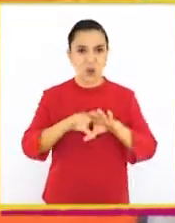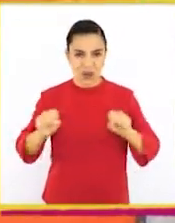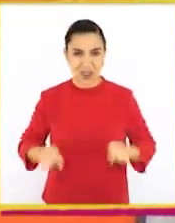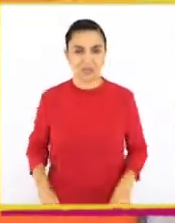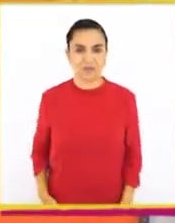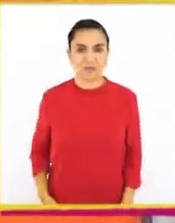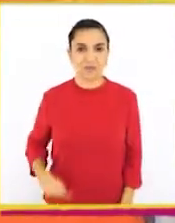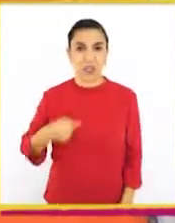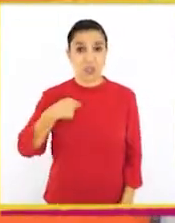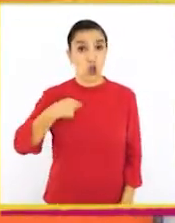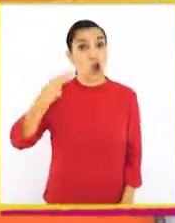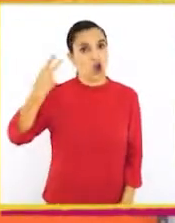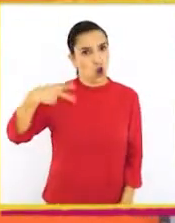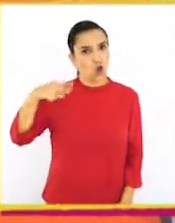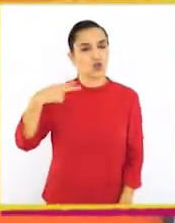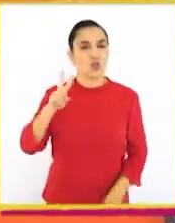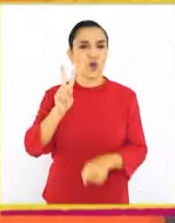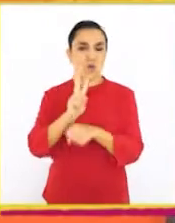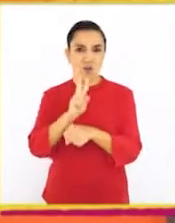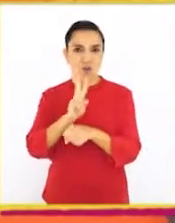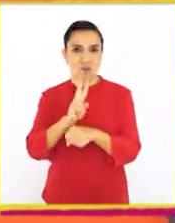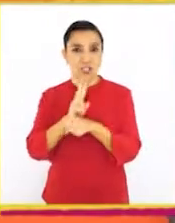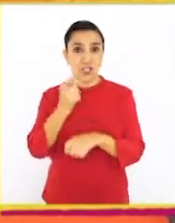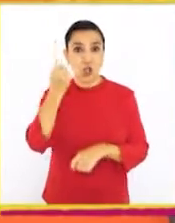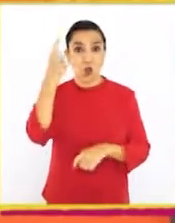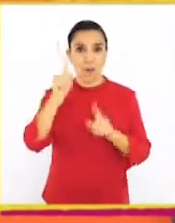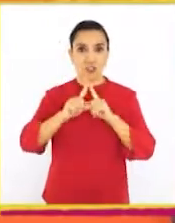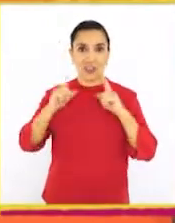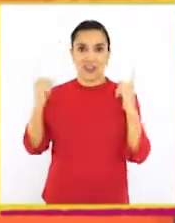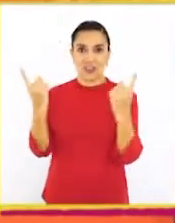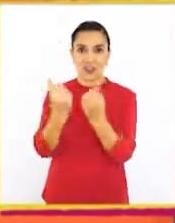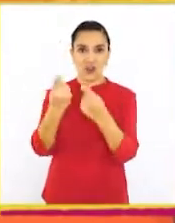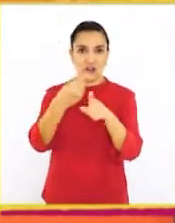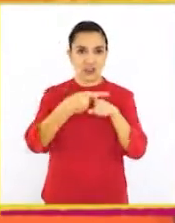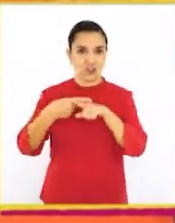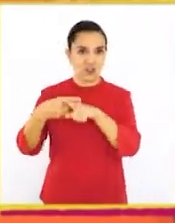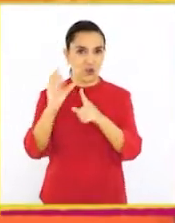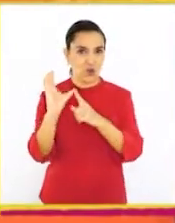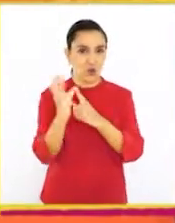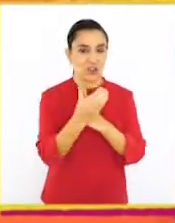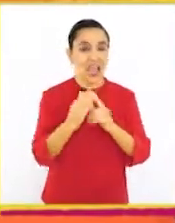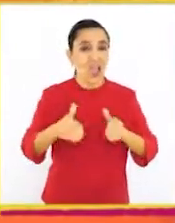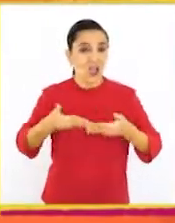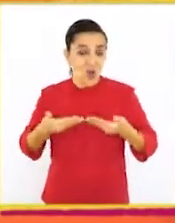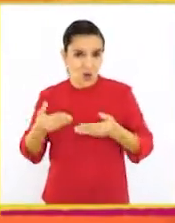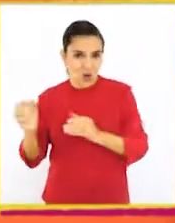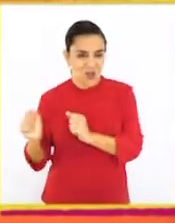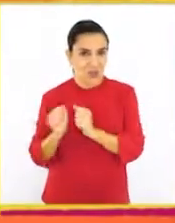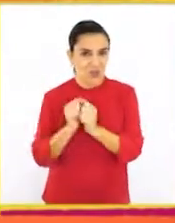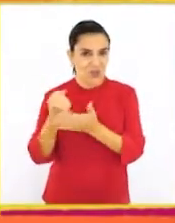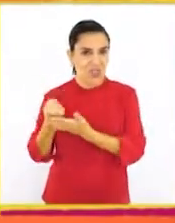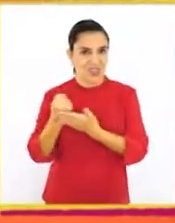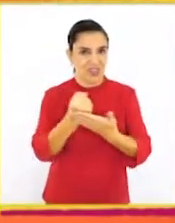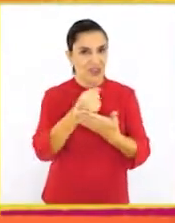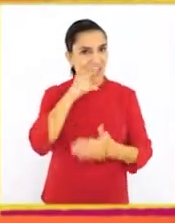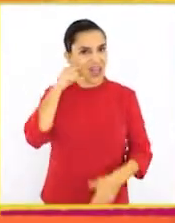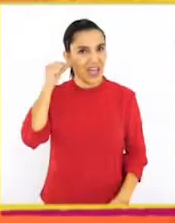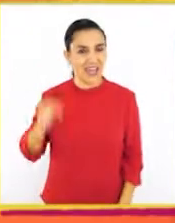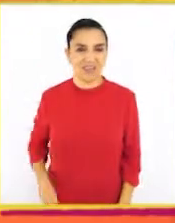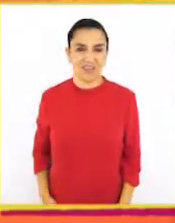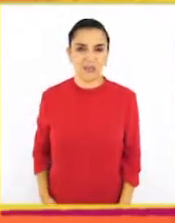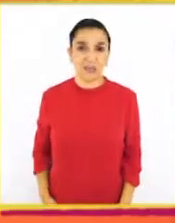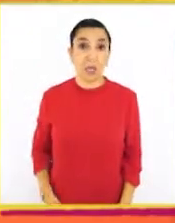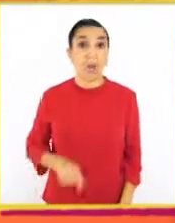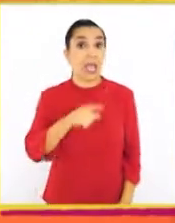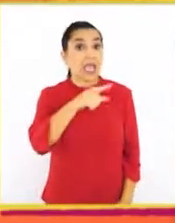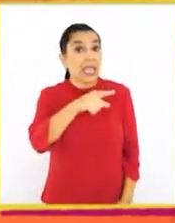acuerdo conmigo. Soy Consuelo, su profesora de comprensión del entorno sociocultural. Y hoy juntos ayudaremos a